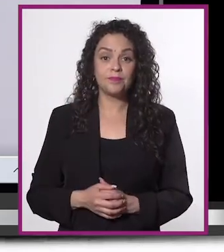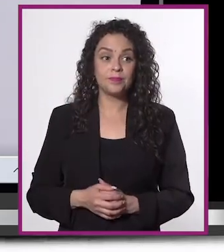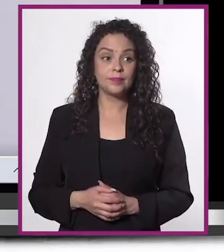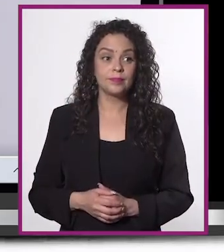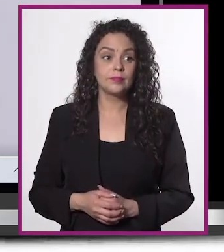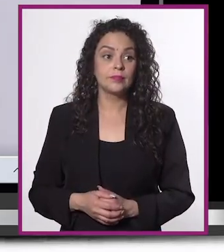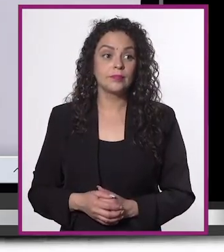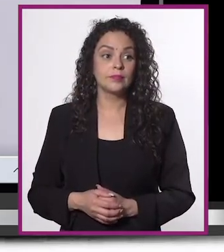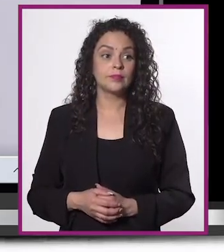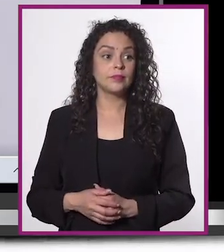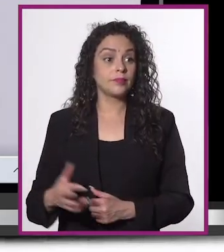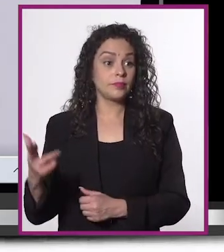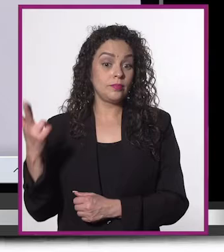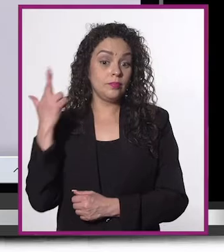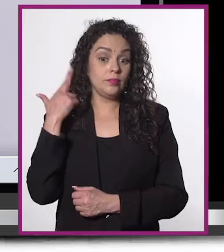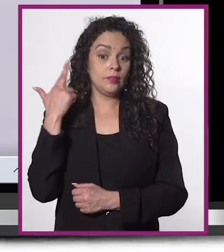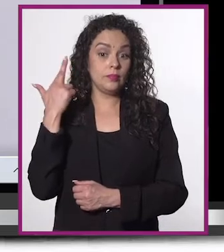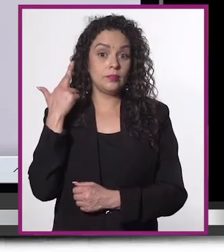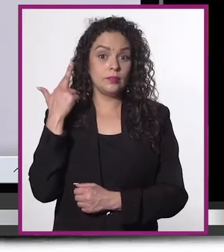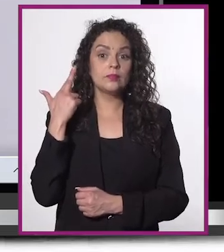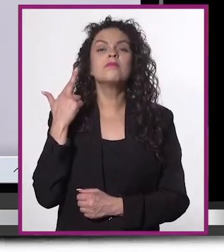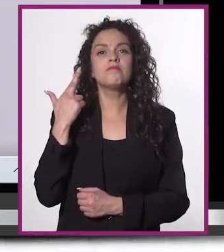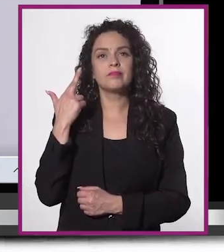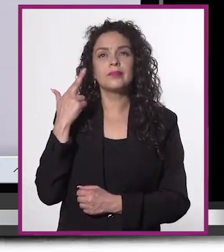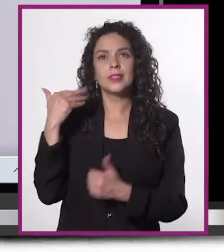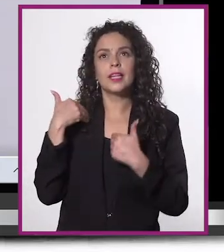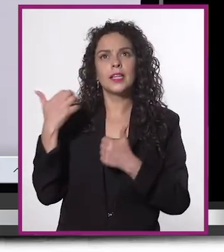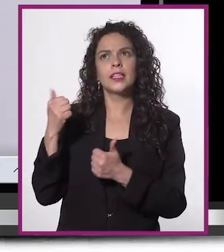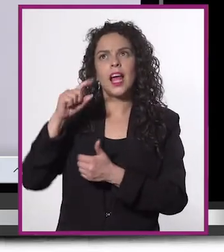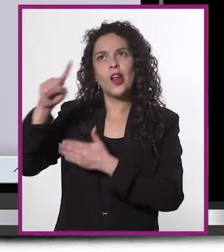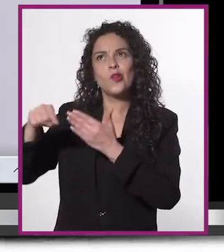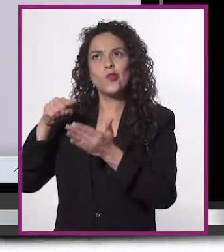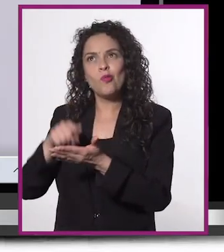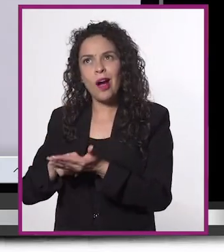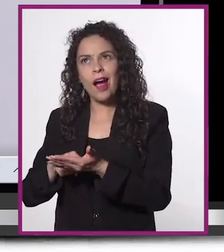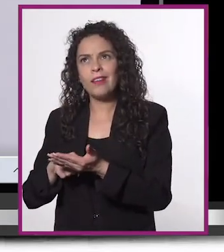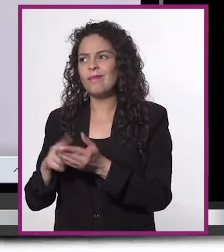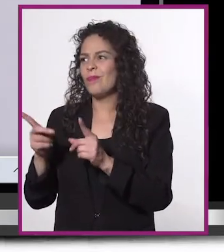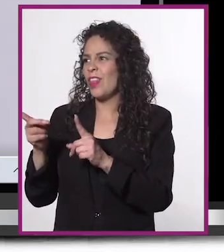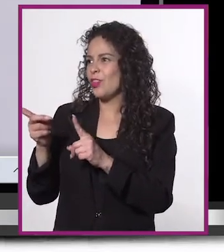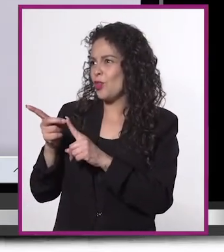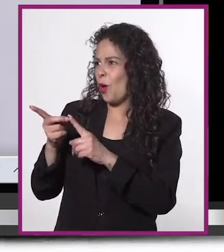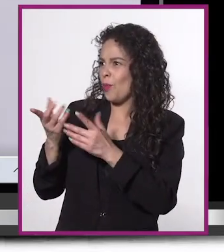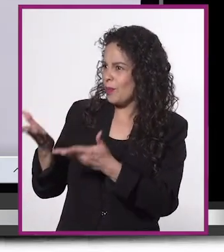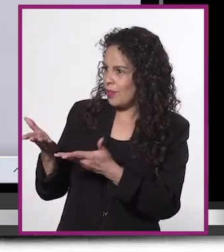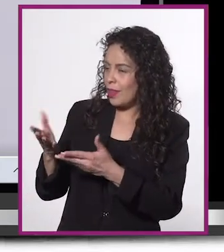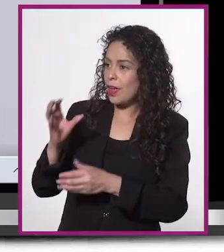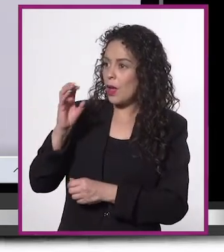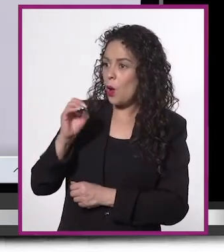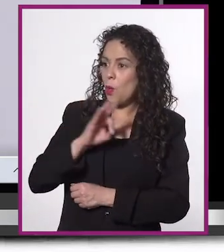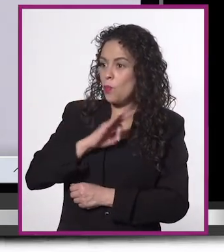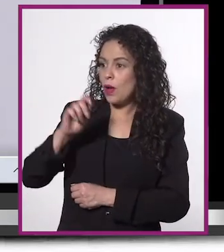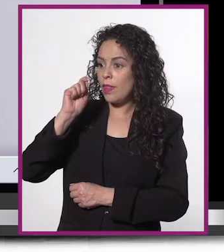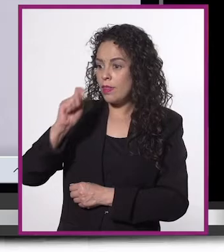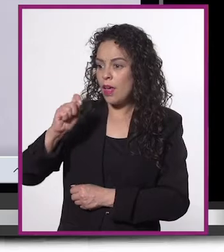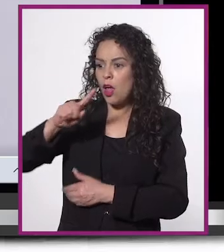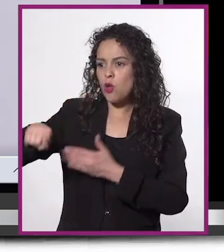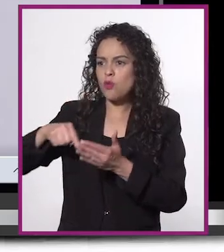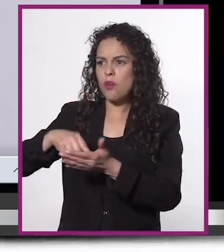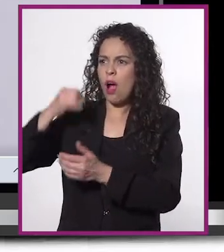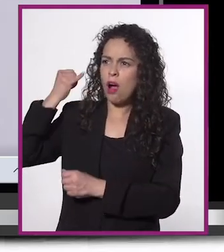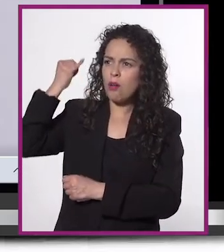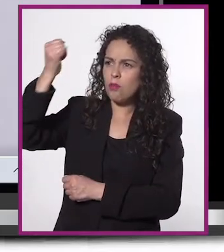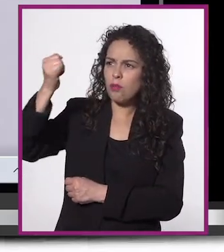Son sonidos que describen un lugar, un momento. Puede ser dentro de una escena rural, una escena